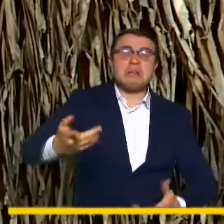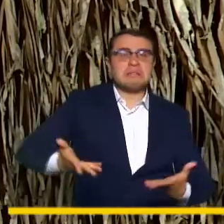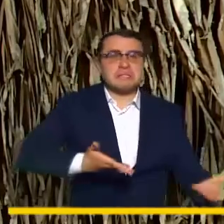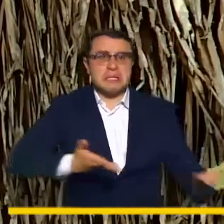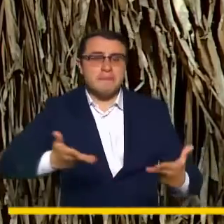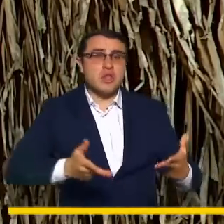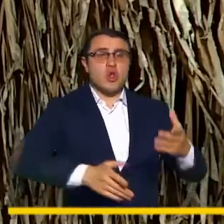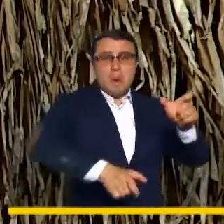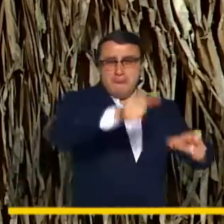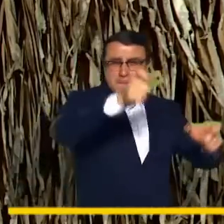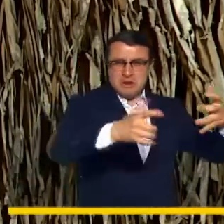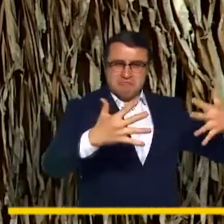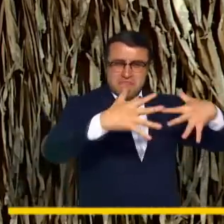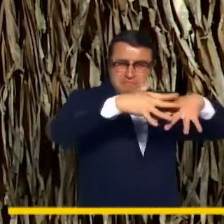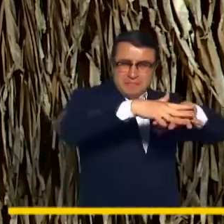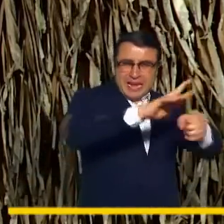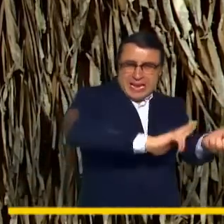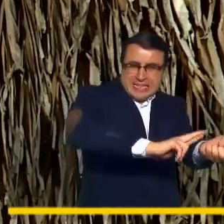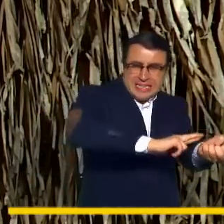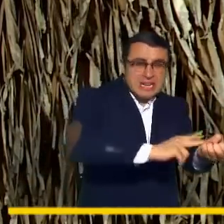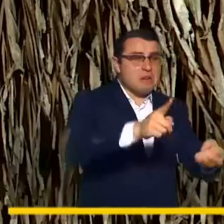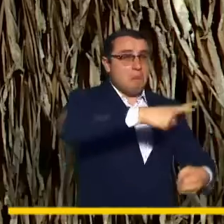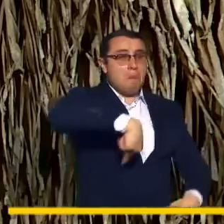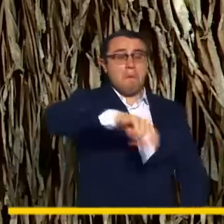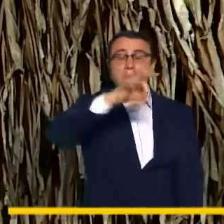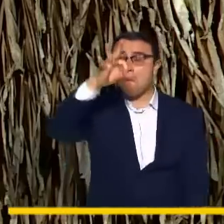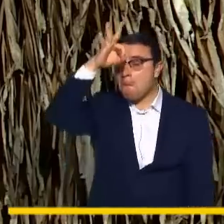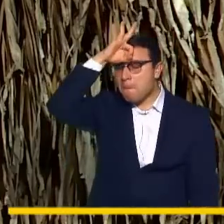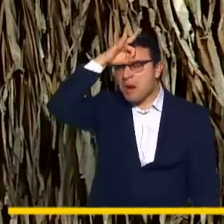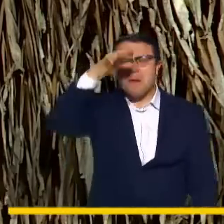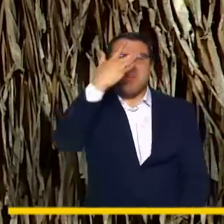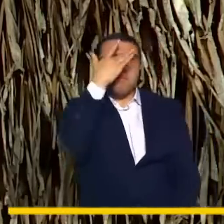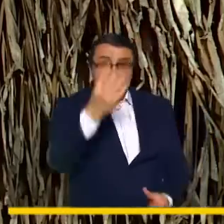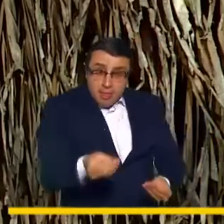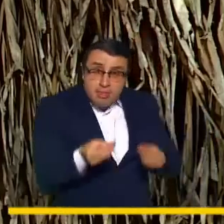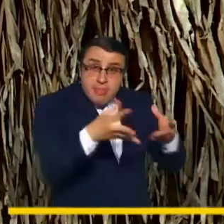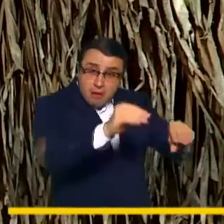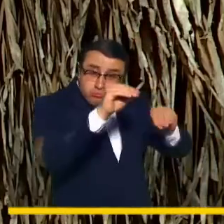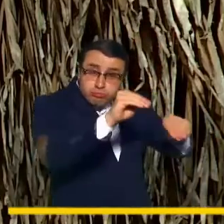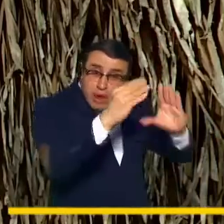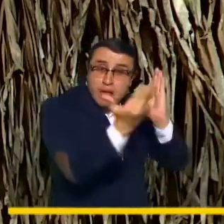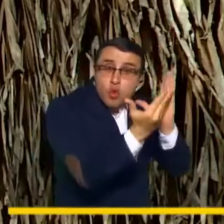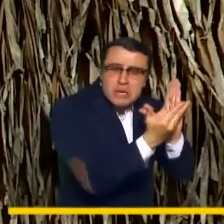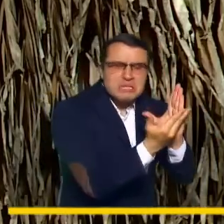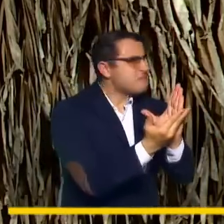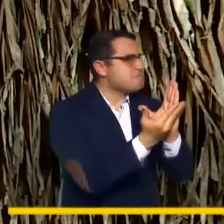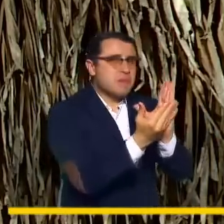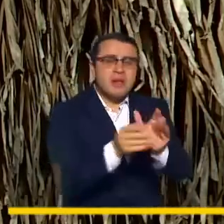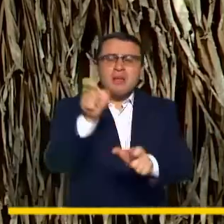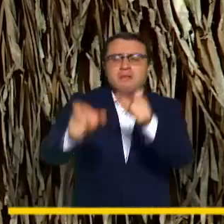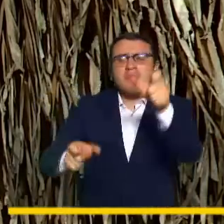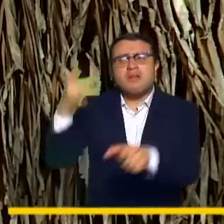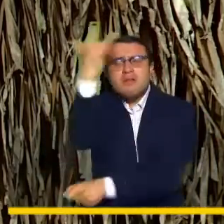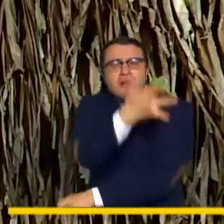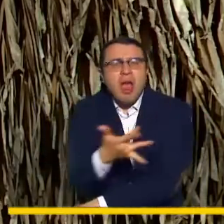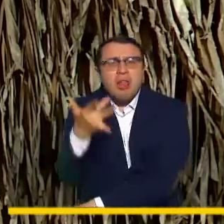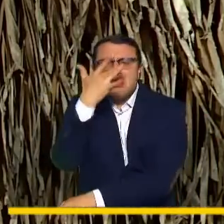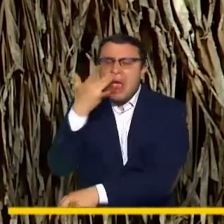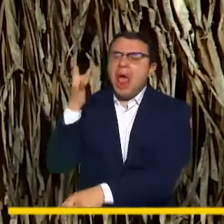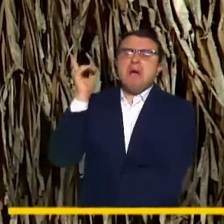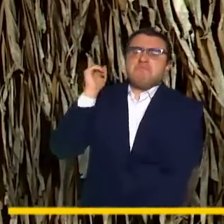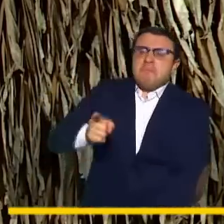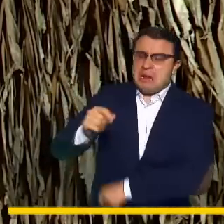pueblos mestizos a la ignorancia porque no entregaron la educación, y a los pueblos negros a la